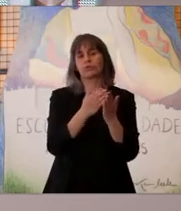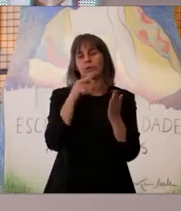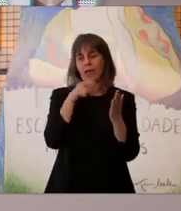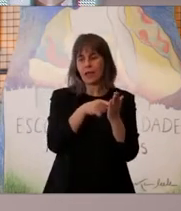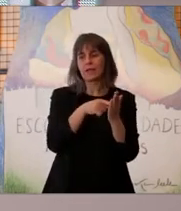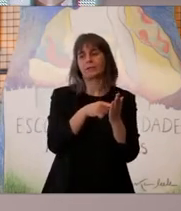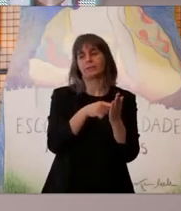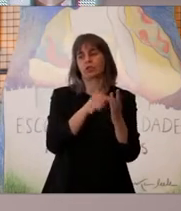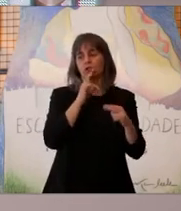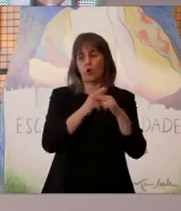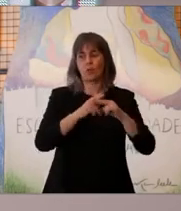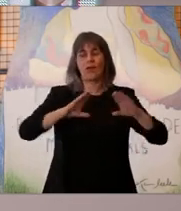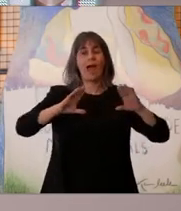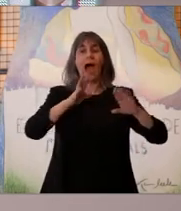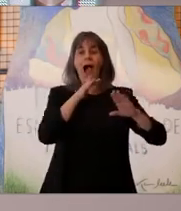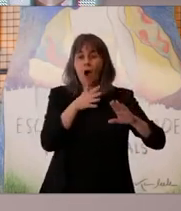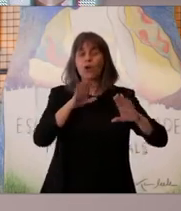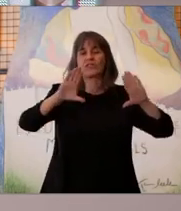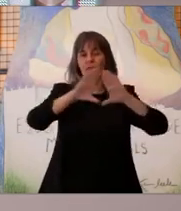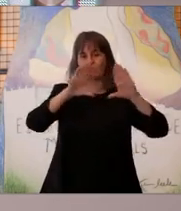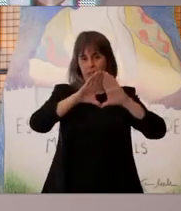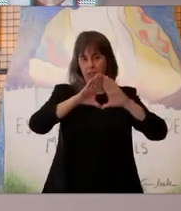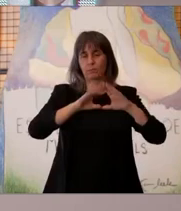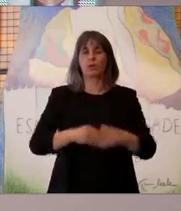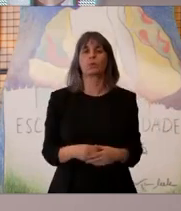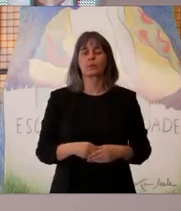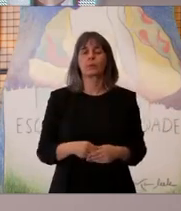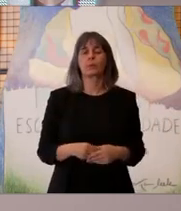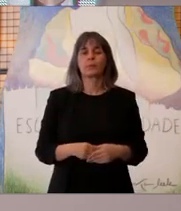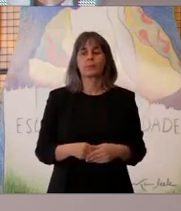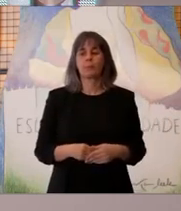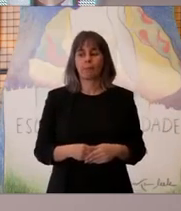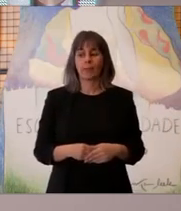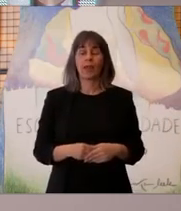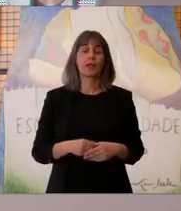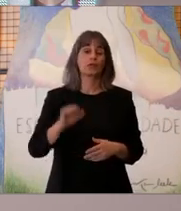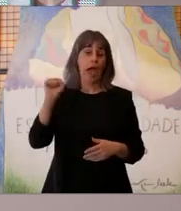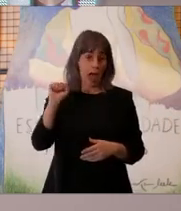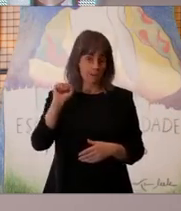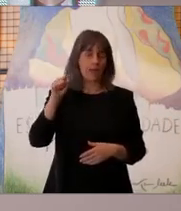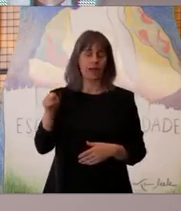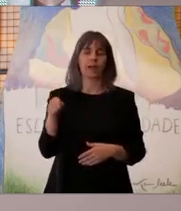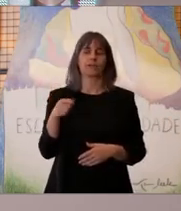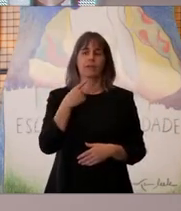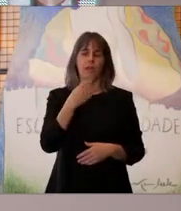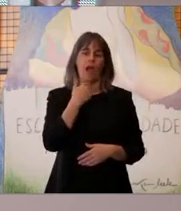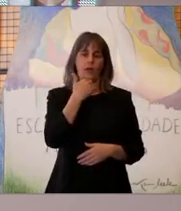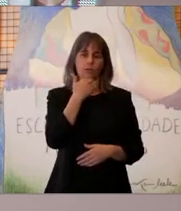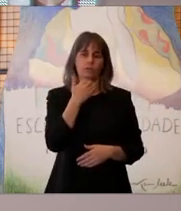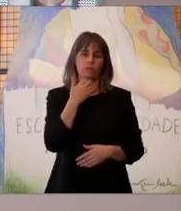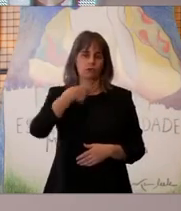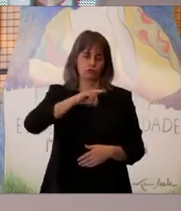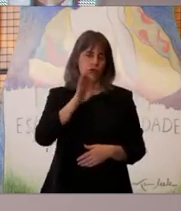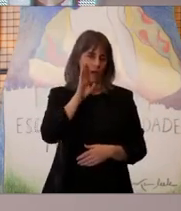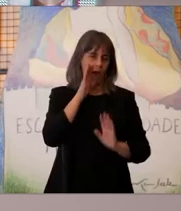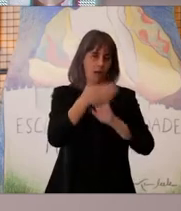el capítulo de de nuevo el poder y Amelia decía algo que hemos introducido antes no y es que